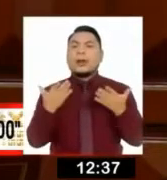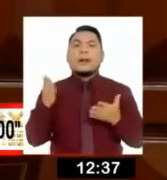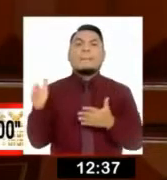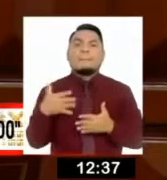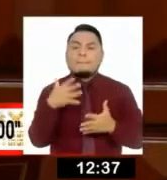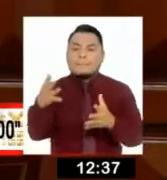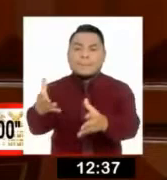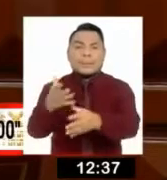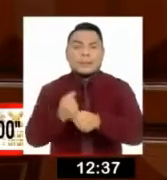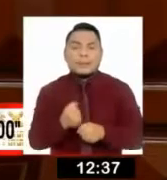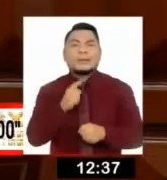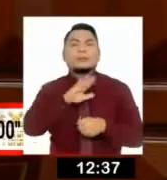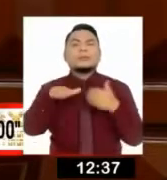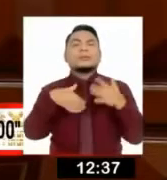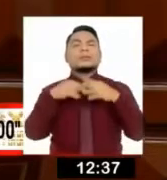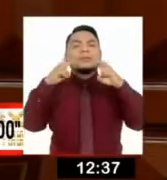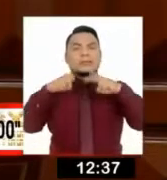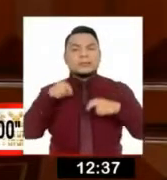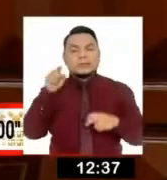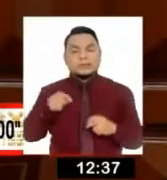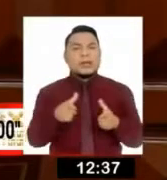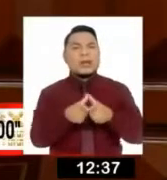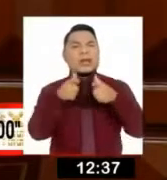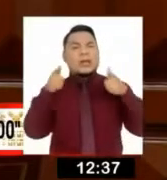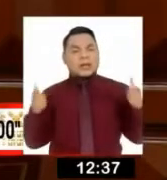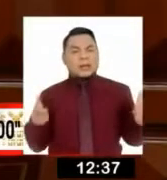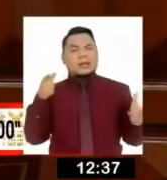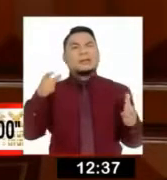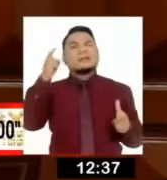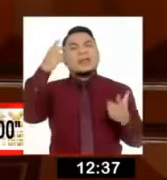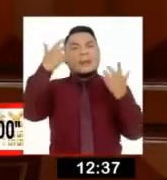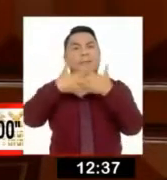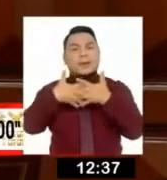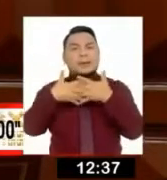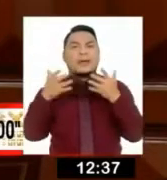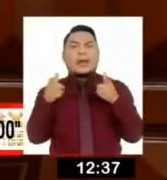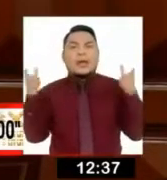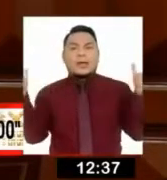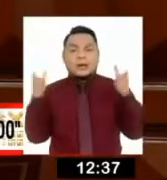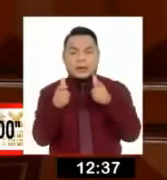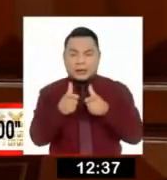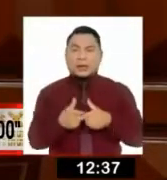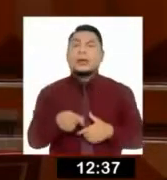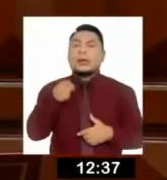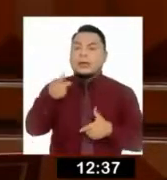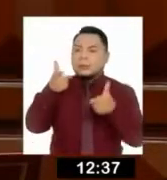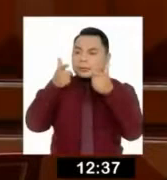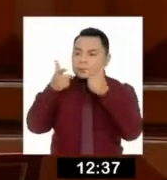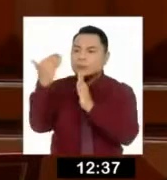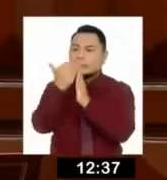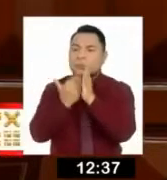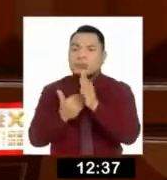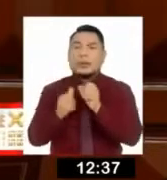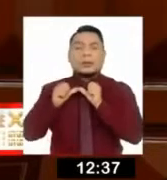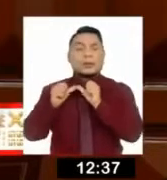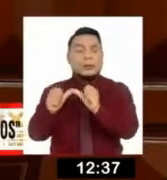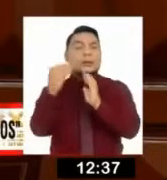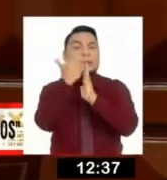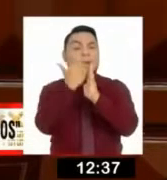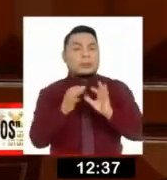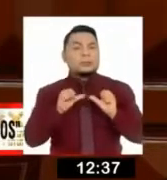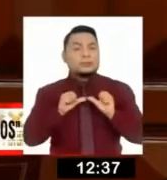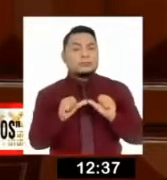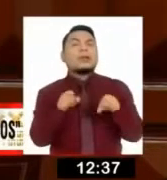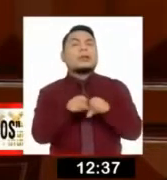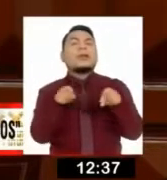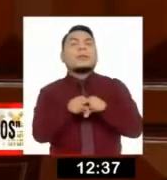especies marinas realizadas por las grandes y medianas empresas, la investigación para la sostenibilidad y